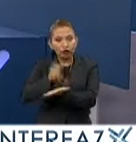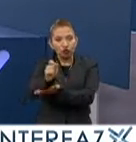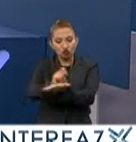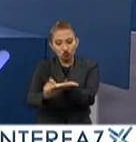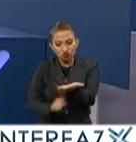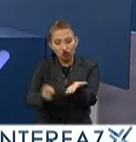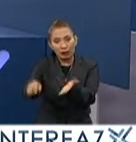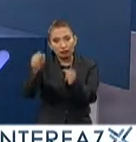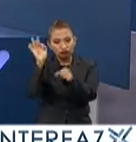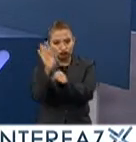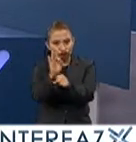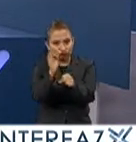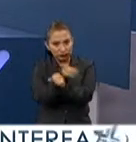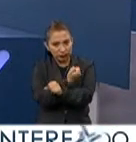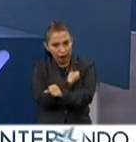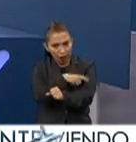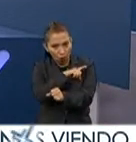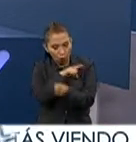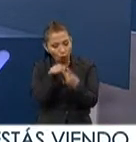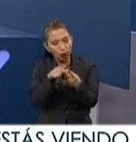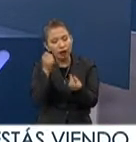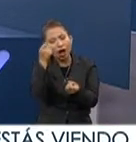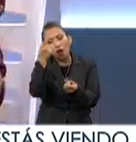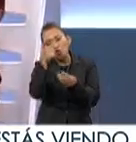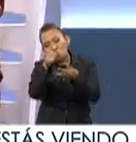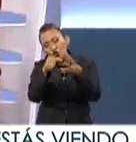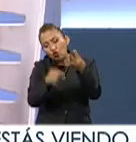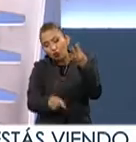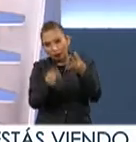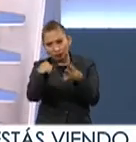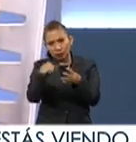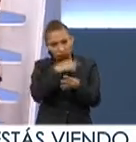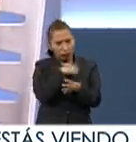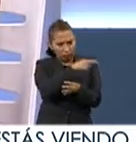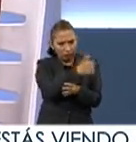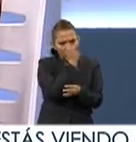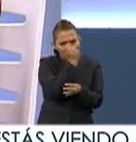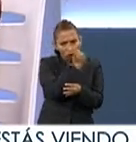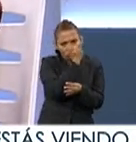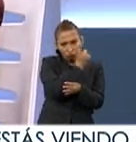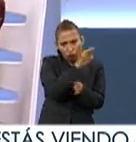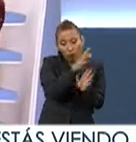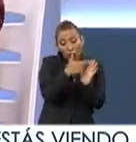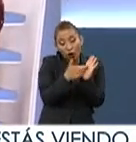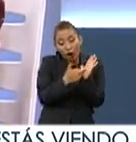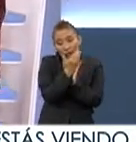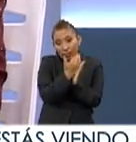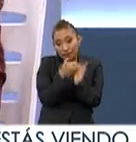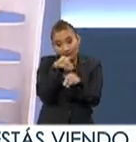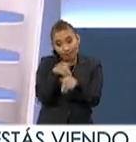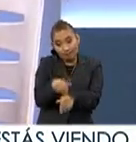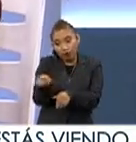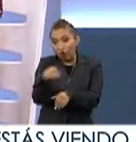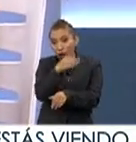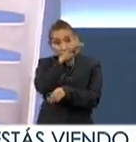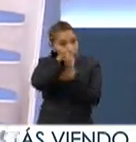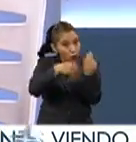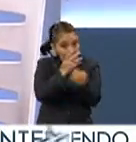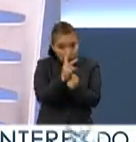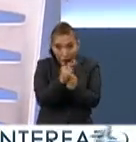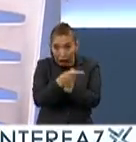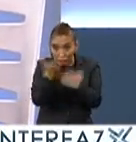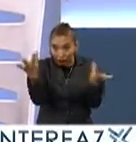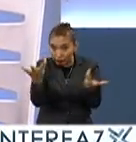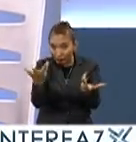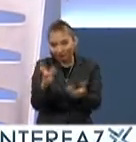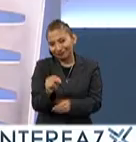escrito, seguridad social, ciertos puntos que a pesar de que son un estándar que se tiene que cumplir, no todos los países lo